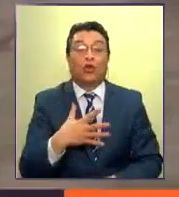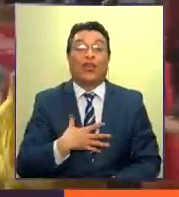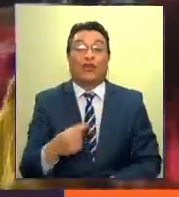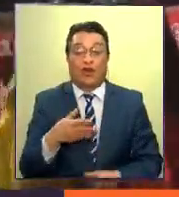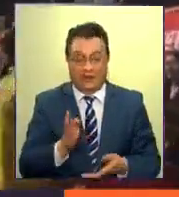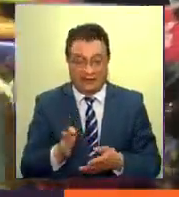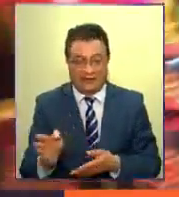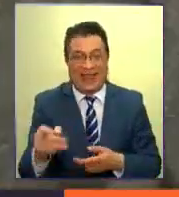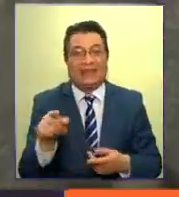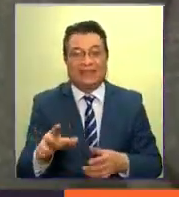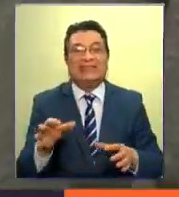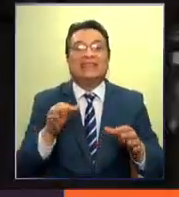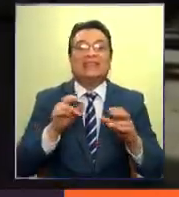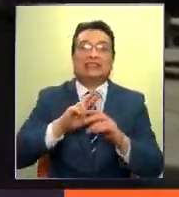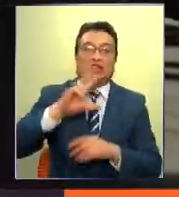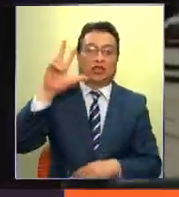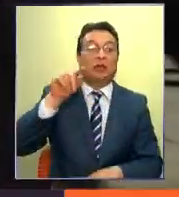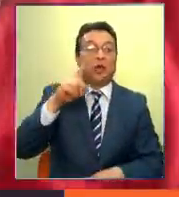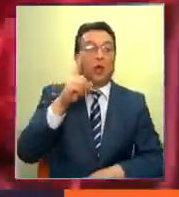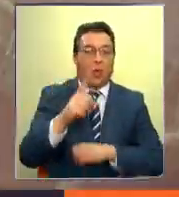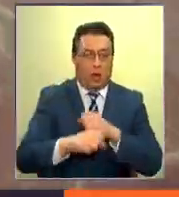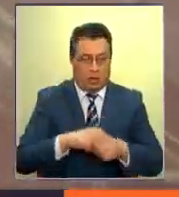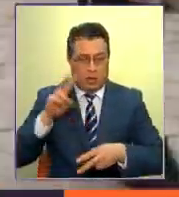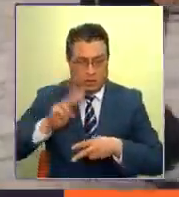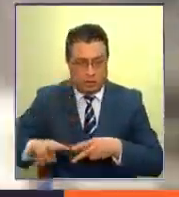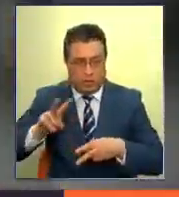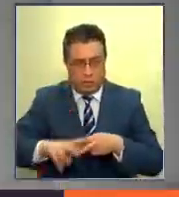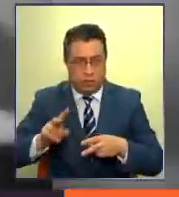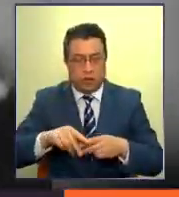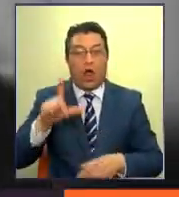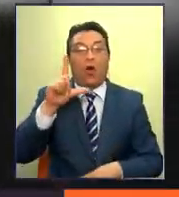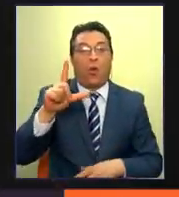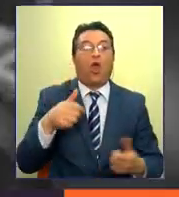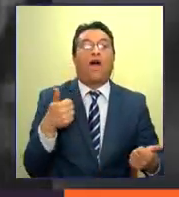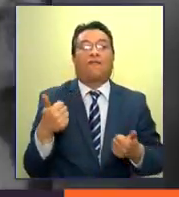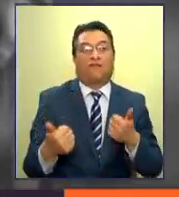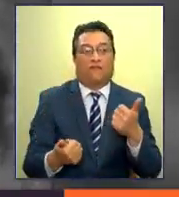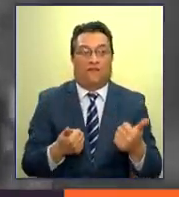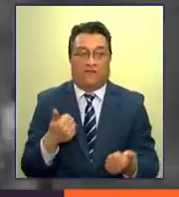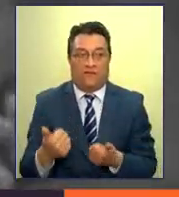se preparan durante todo el año para bailar cada mes de julio.